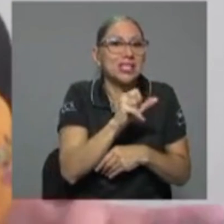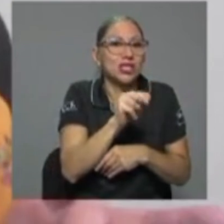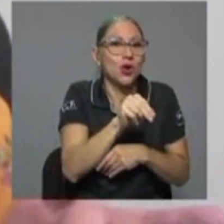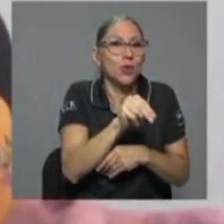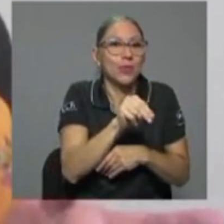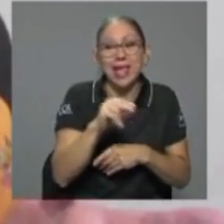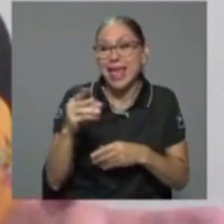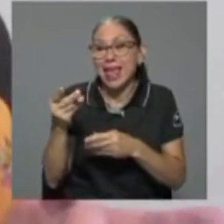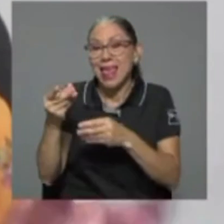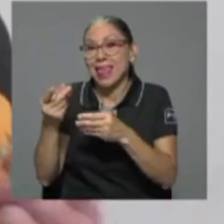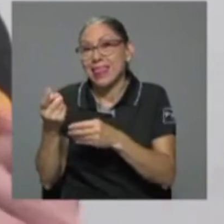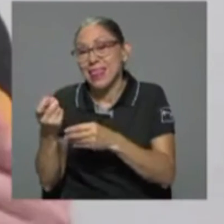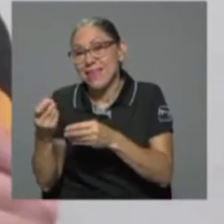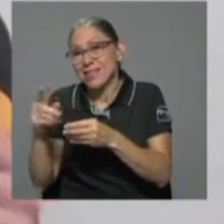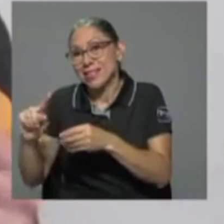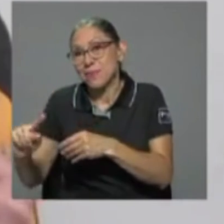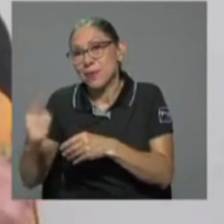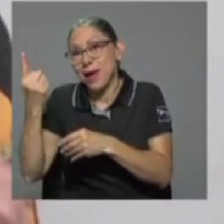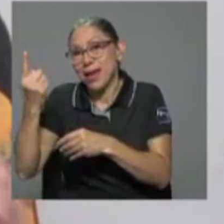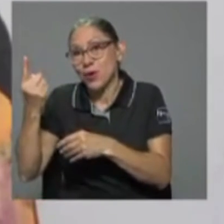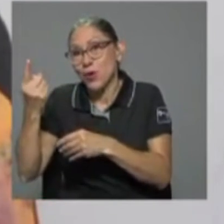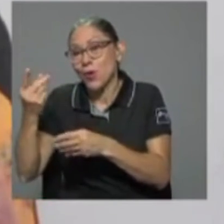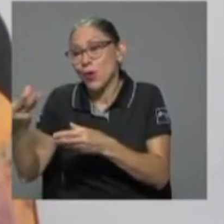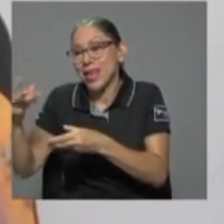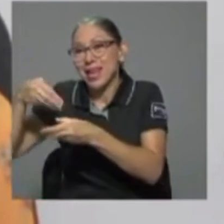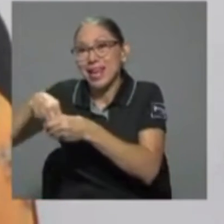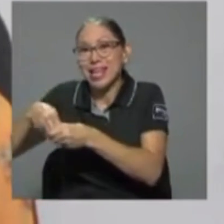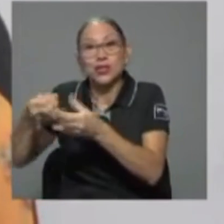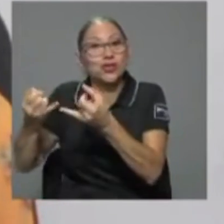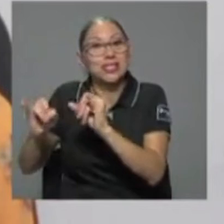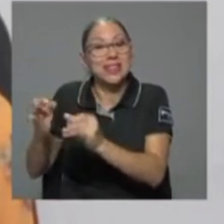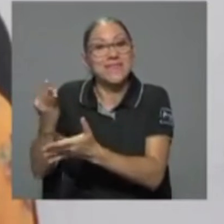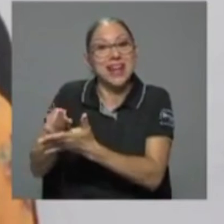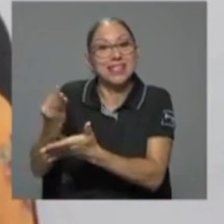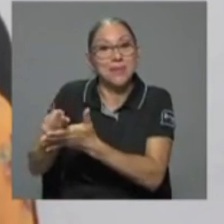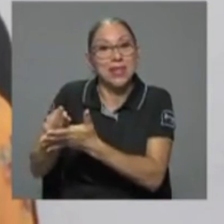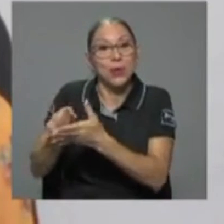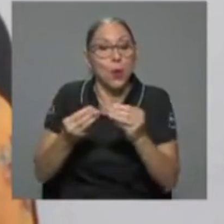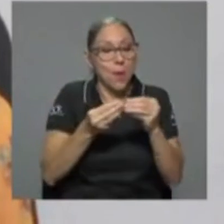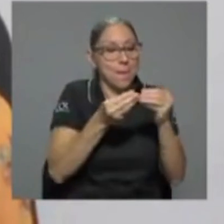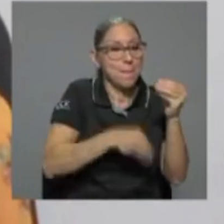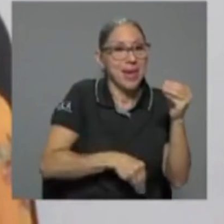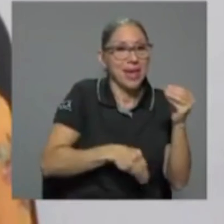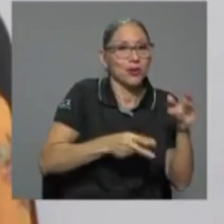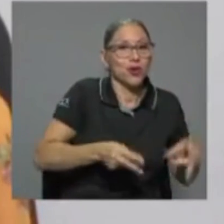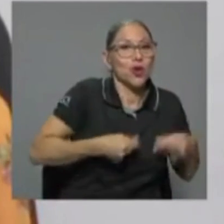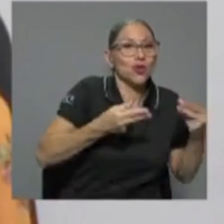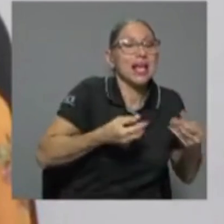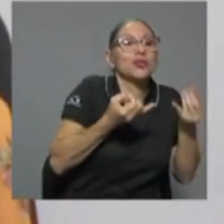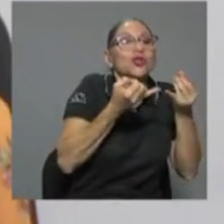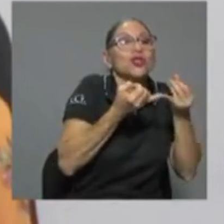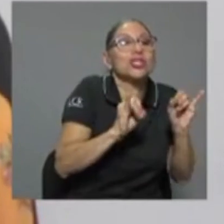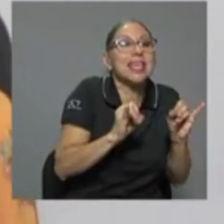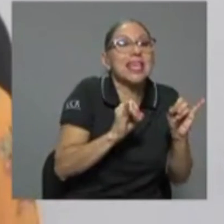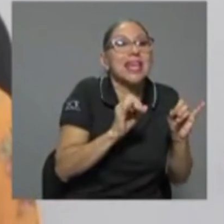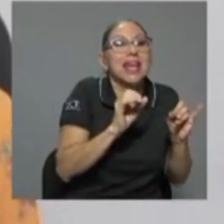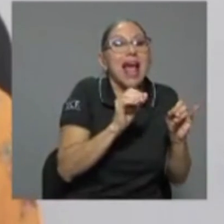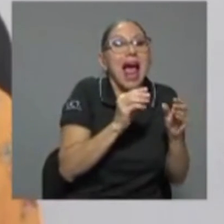sin financiamiento, menos los gastos sin contar la amortización y los intereses.